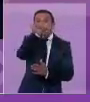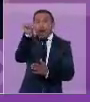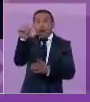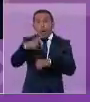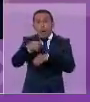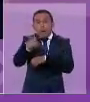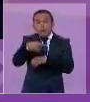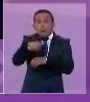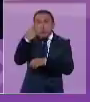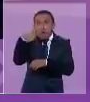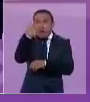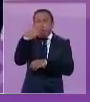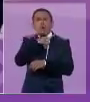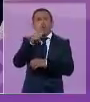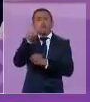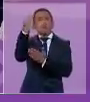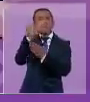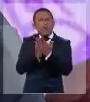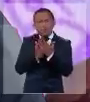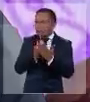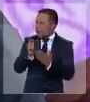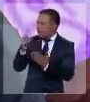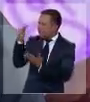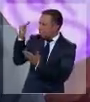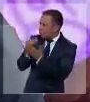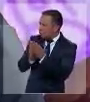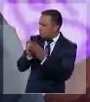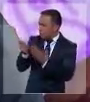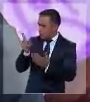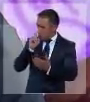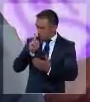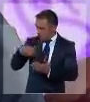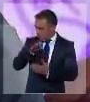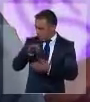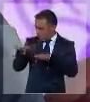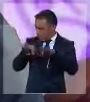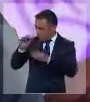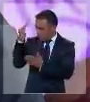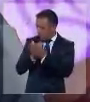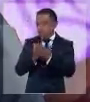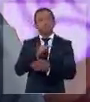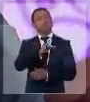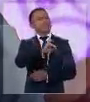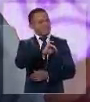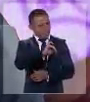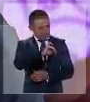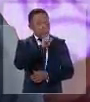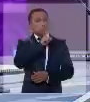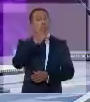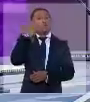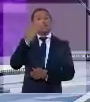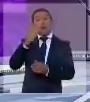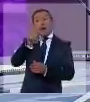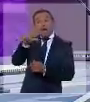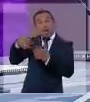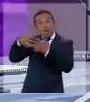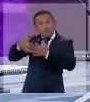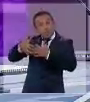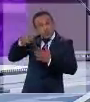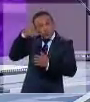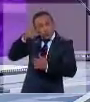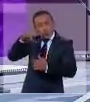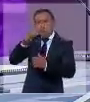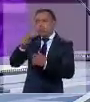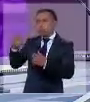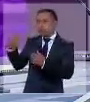reducción? Sí. ¿Es decir, que las mujeres trabajen menos? Así es. En Nuevo León ya lo hicimos a partir de un acuerdo con los empresarios. Y los empresarios